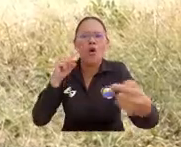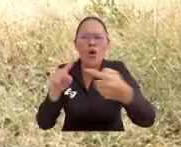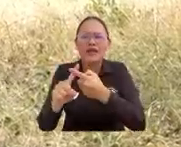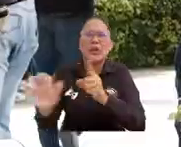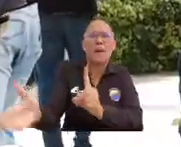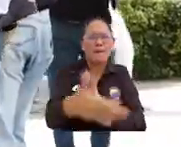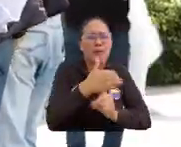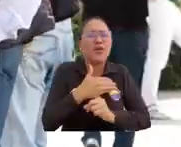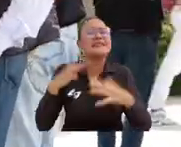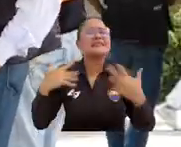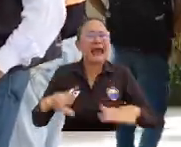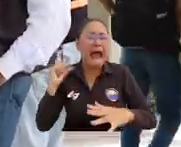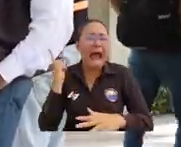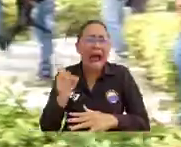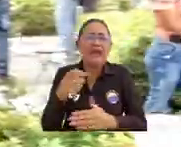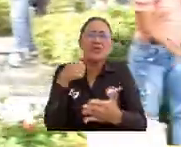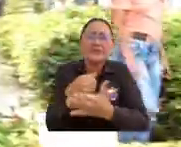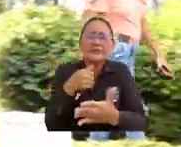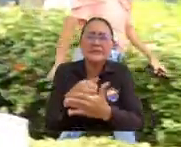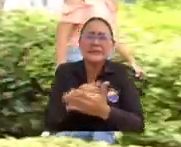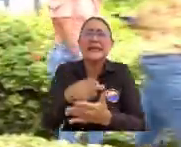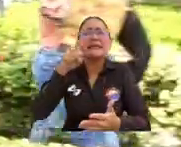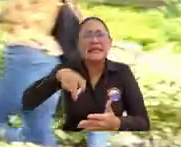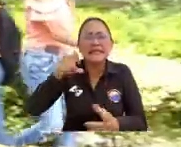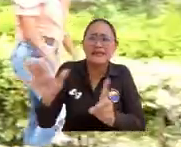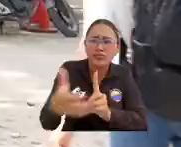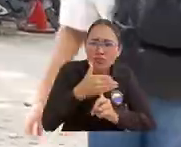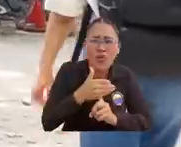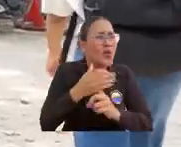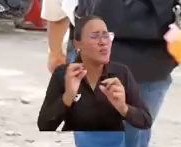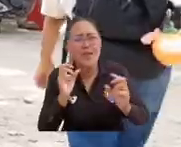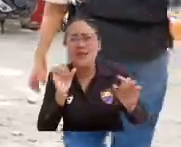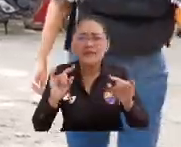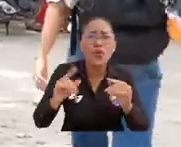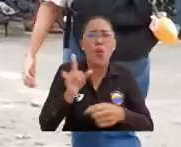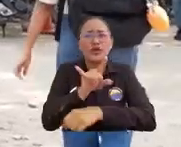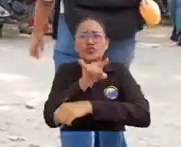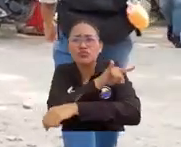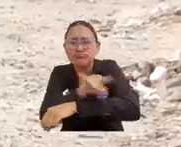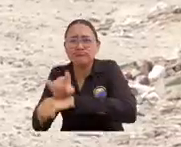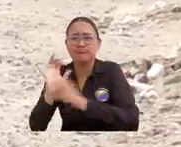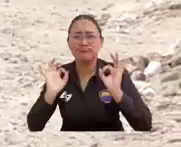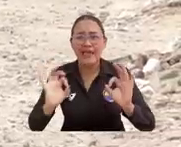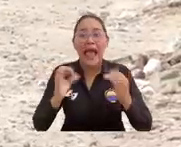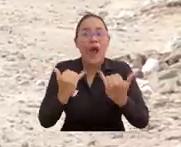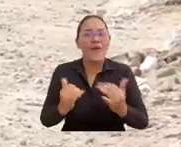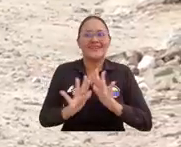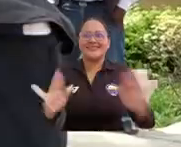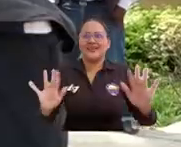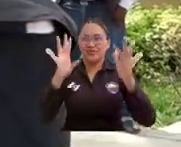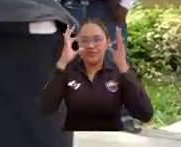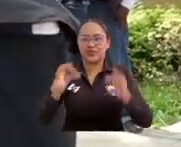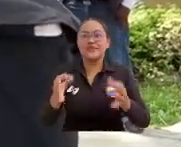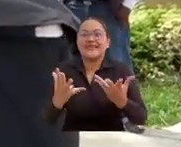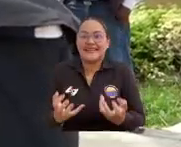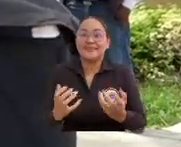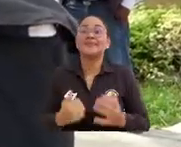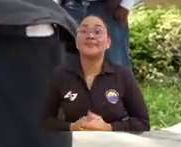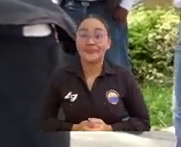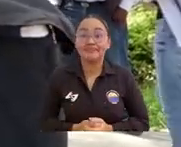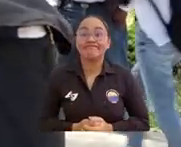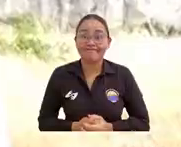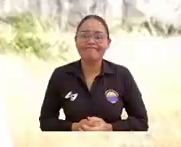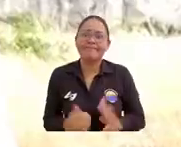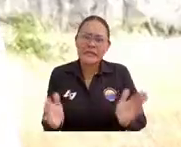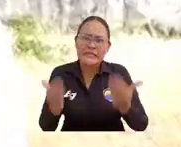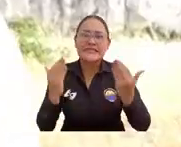de reforzar la seguridad que por años ha pedido la comunidad académica y residente en los sectores aledaños a la institución. Una